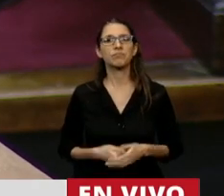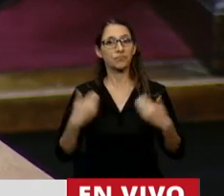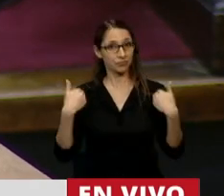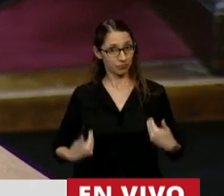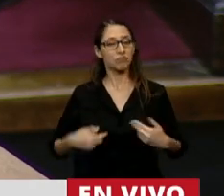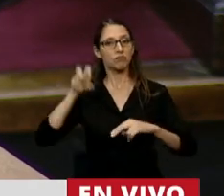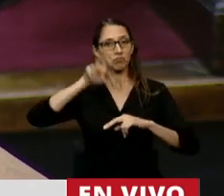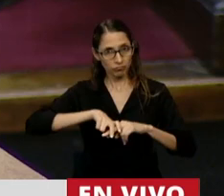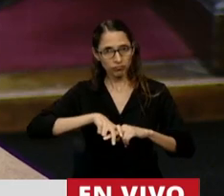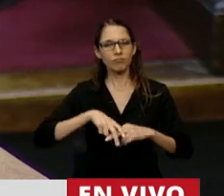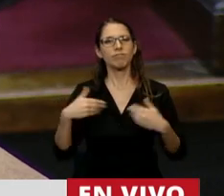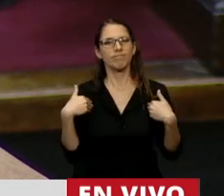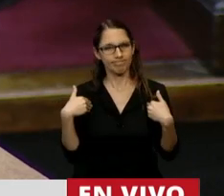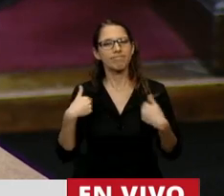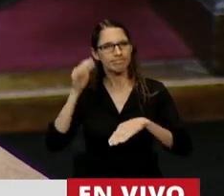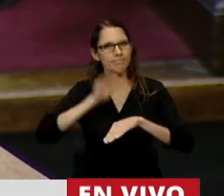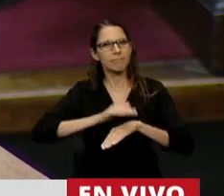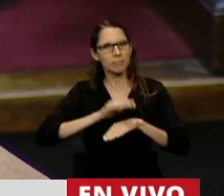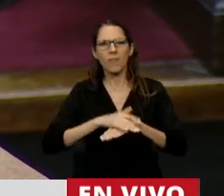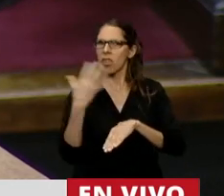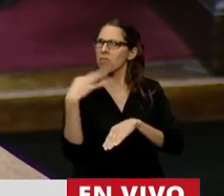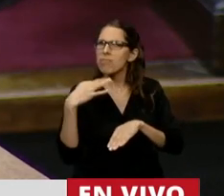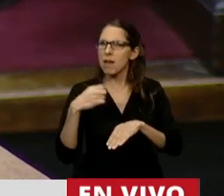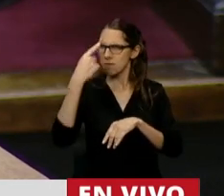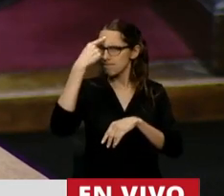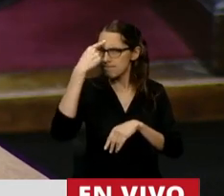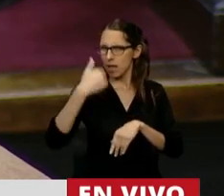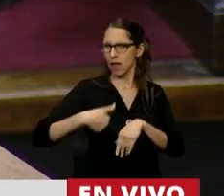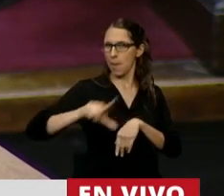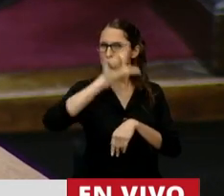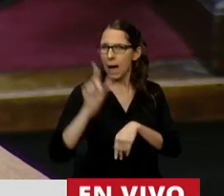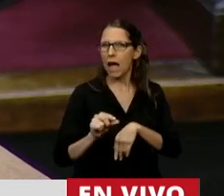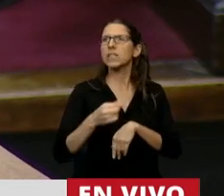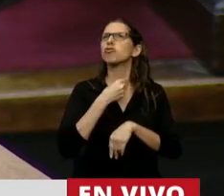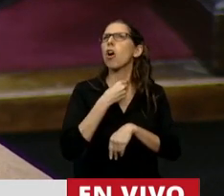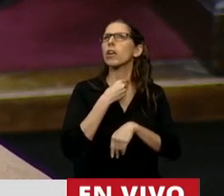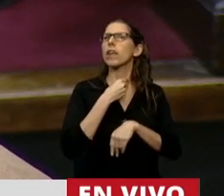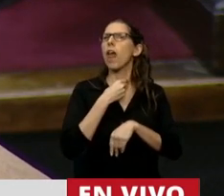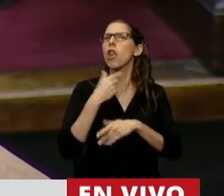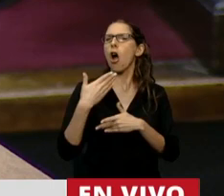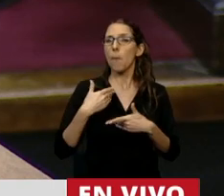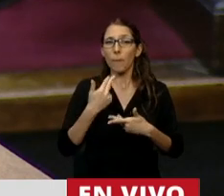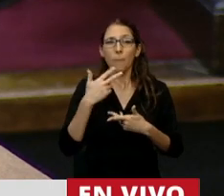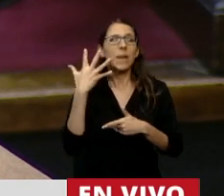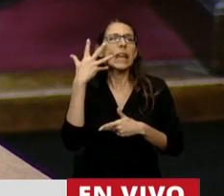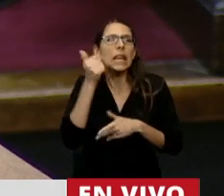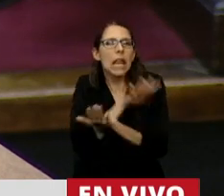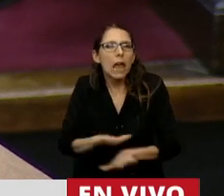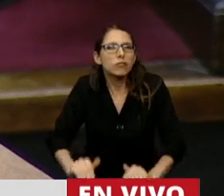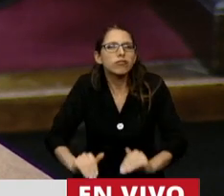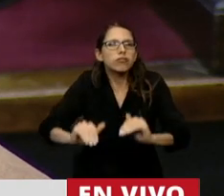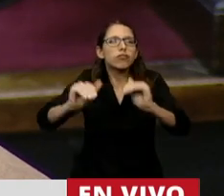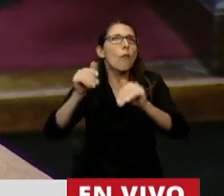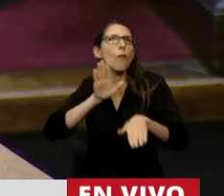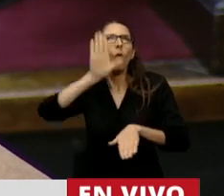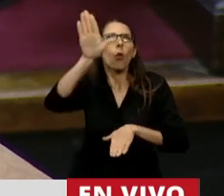el compromiso de aportar a la construcción del país en el que quiero que crezcan mis nietas y